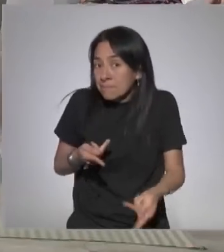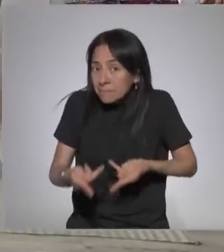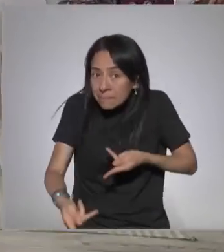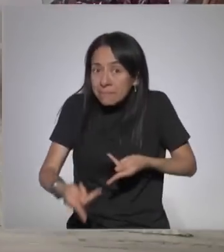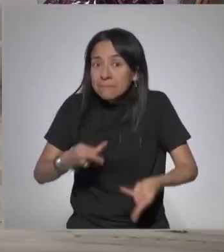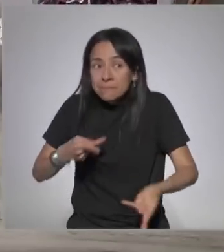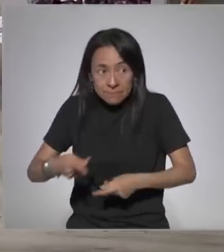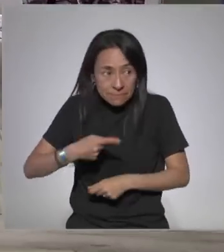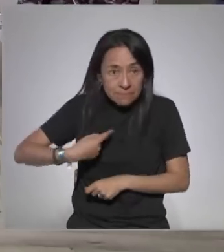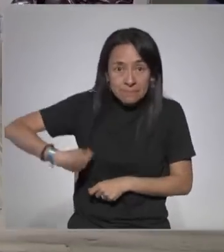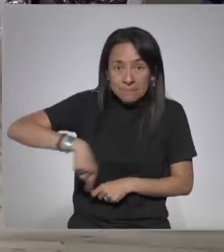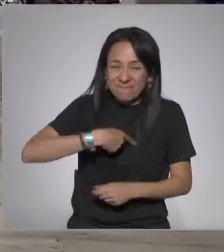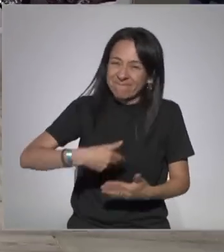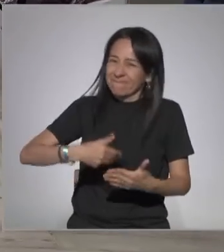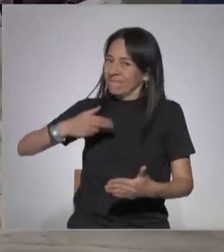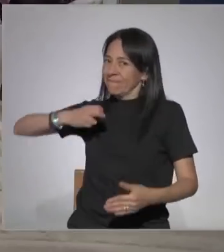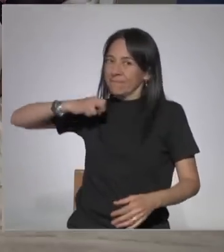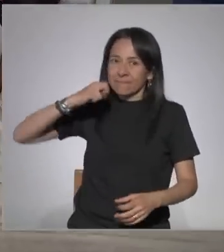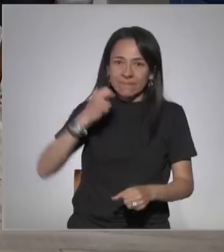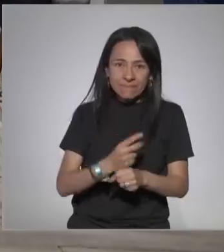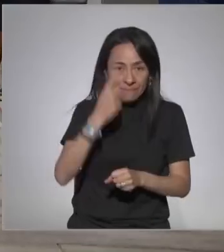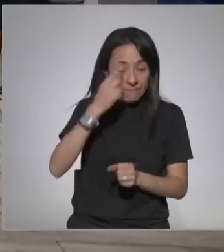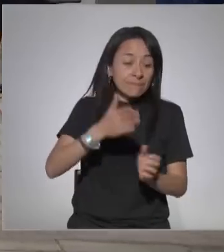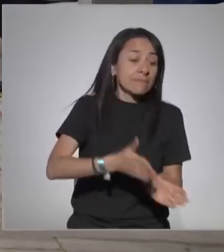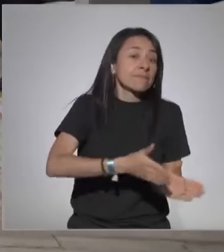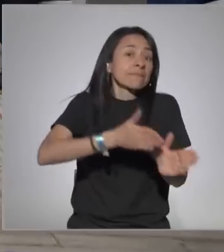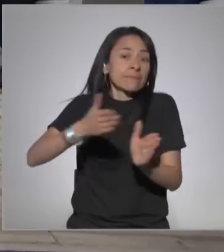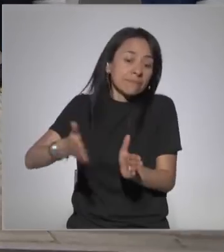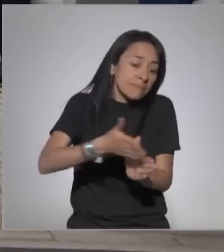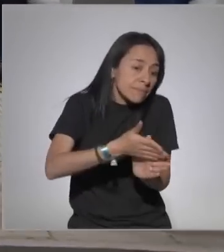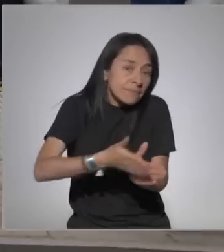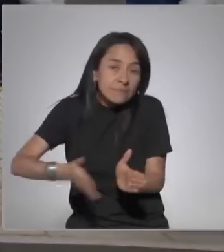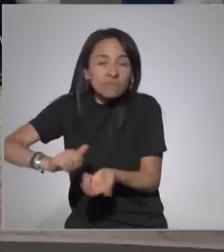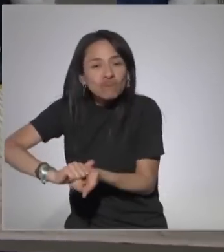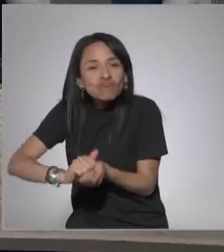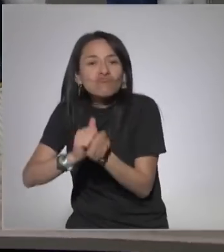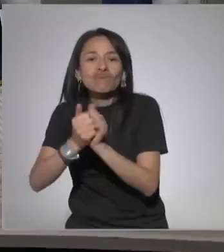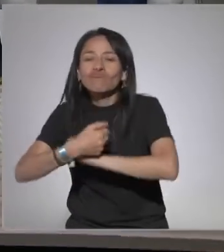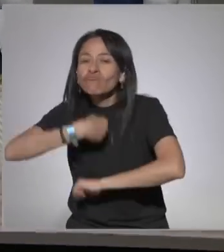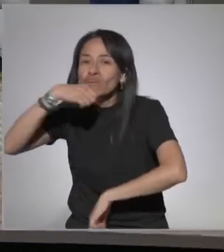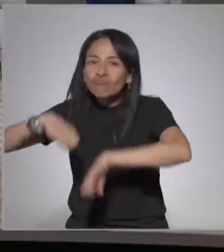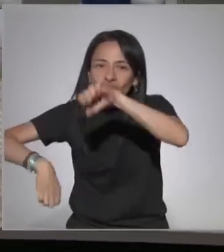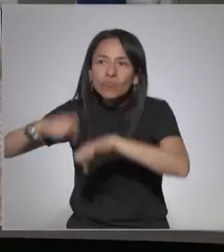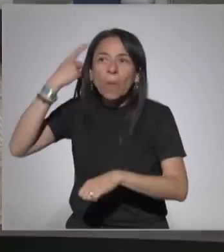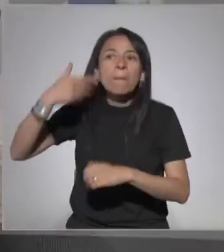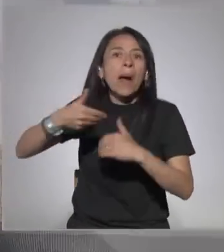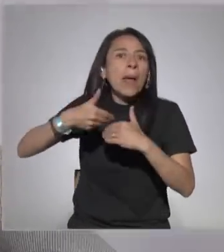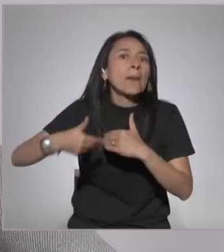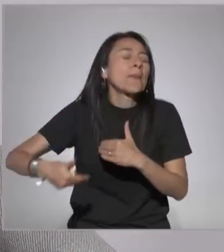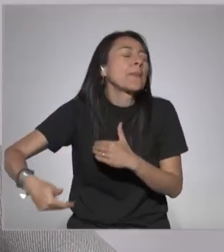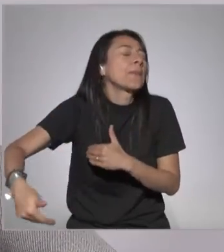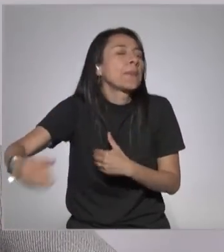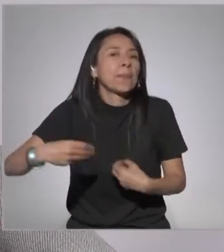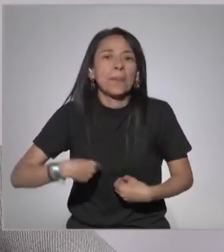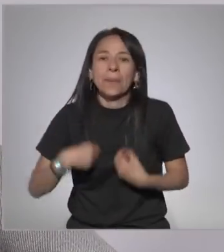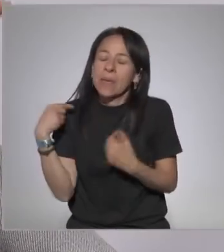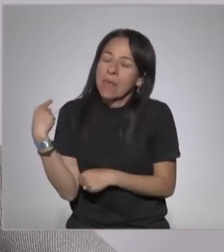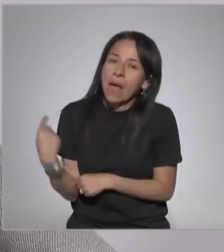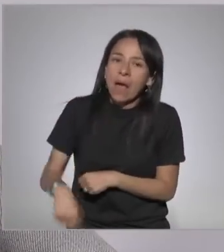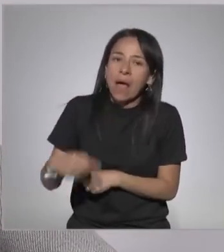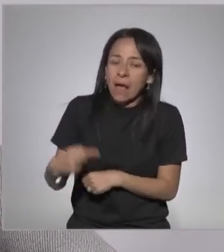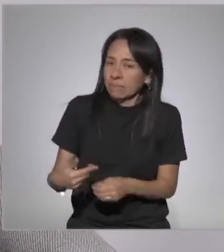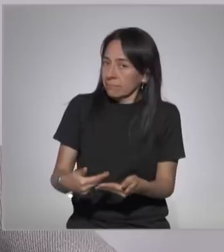prepararnos para esa nueva longevidad o para ese envejecimiento, ¿sí? Y se